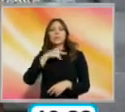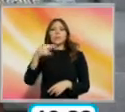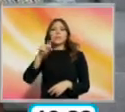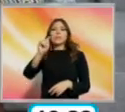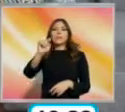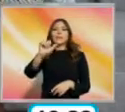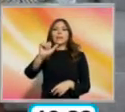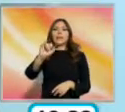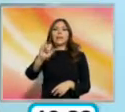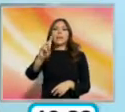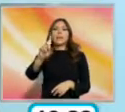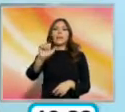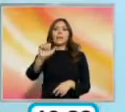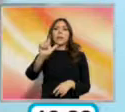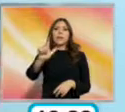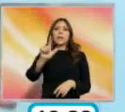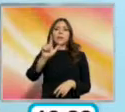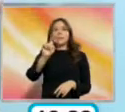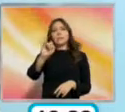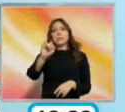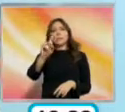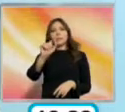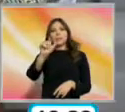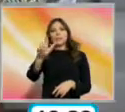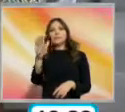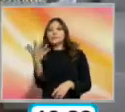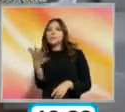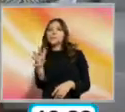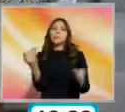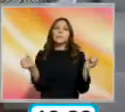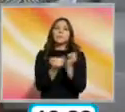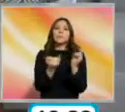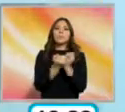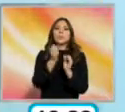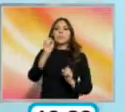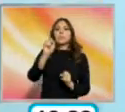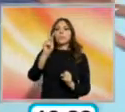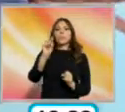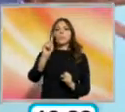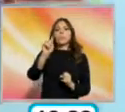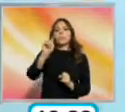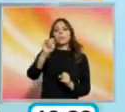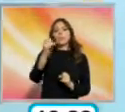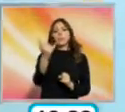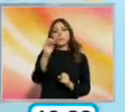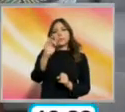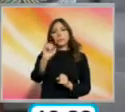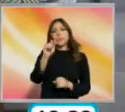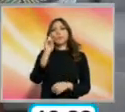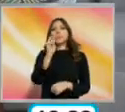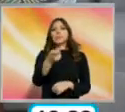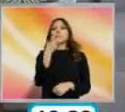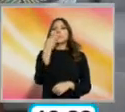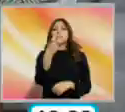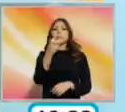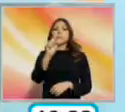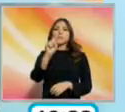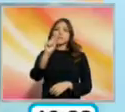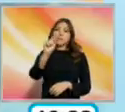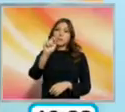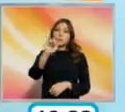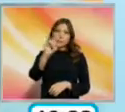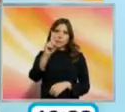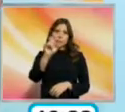Tidal, que es un servicio de música muy similar a Spotify, pero en este caso Tidal está muy concentrado en entregarte,